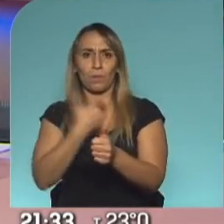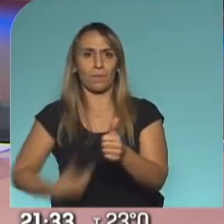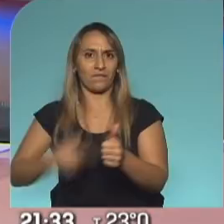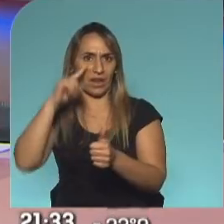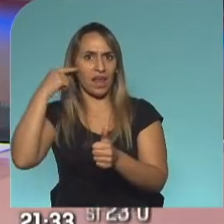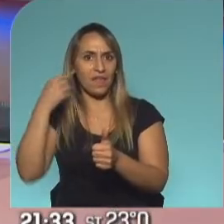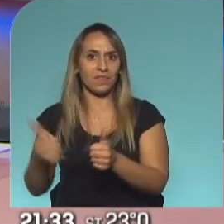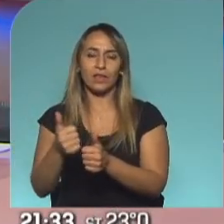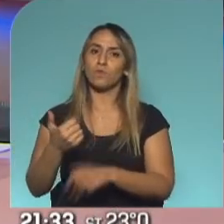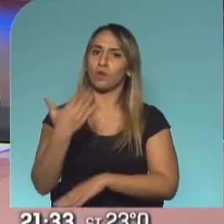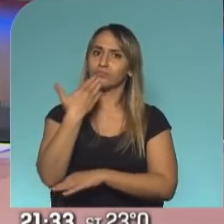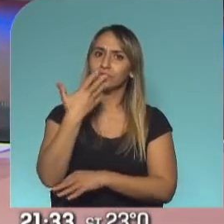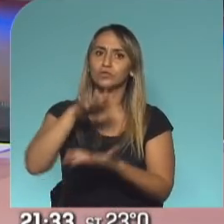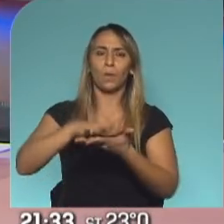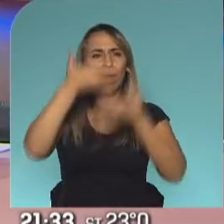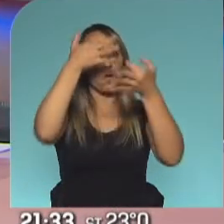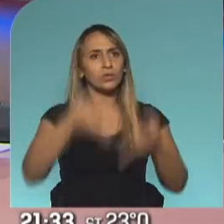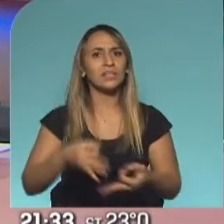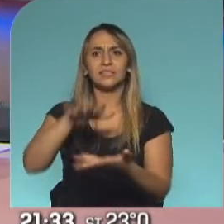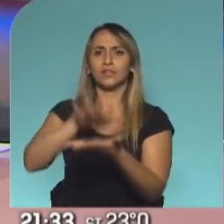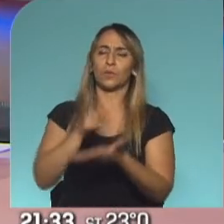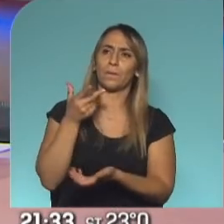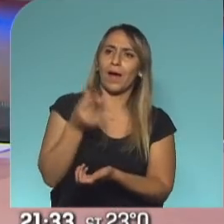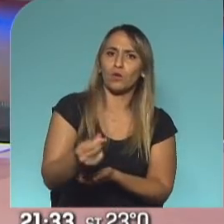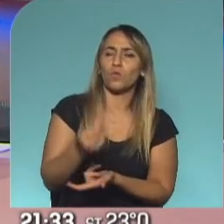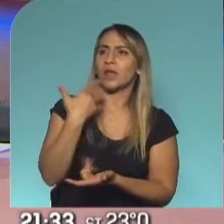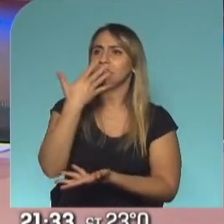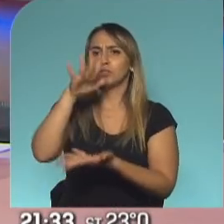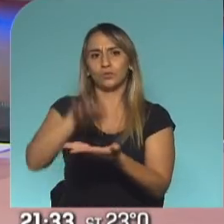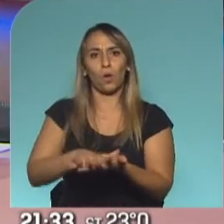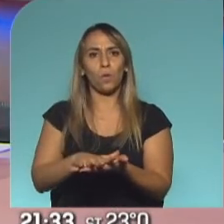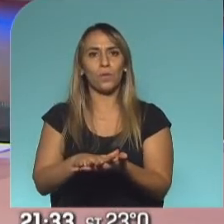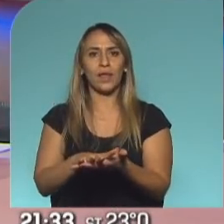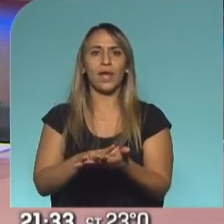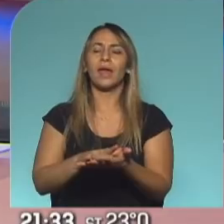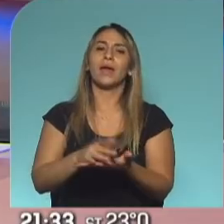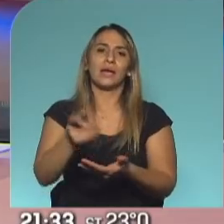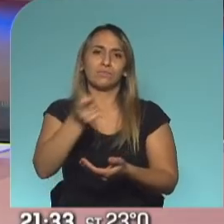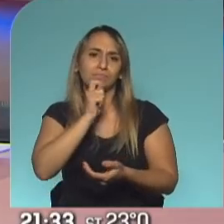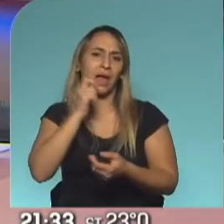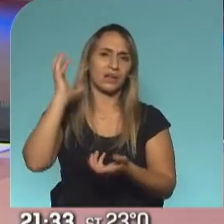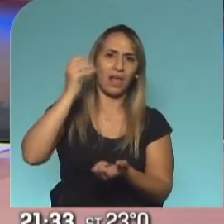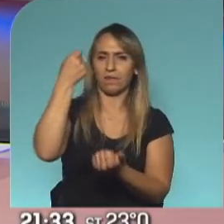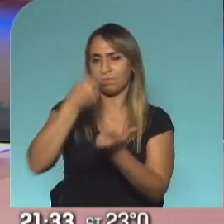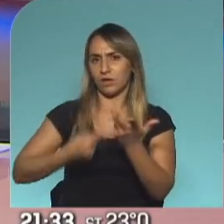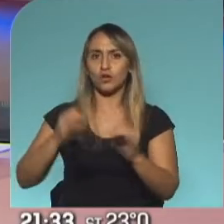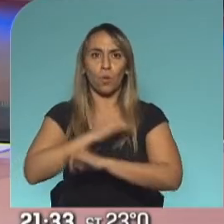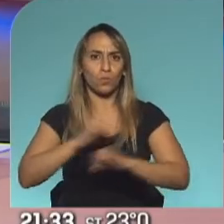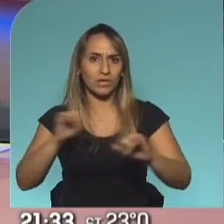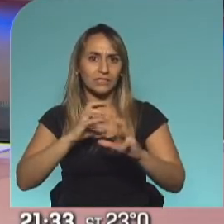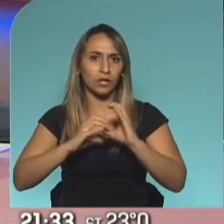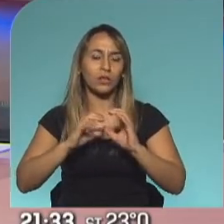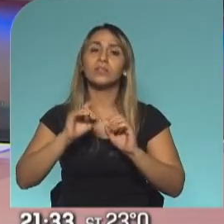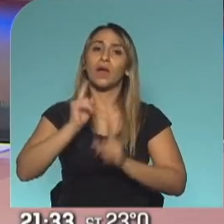en cuanto a la justicia, en cuanto a lo que ocurrió con las vacunas, en cuanto también a los medios de comunicación, reuniones luego con empresarios de